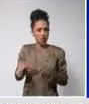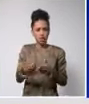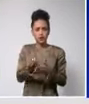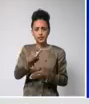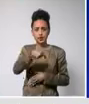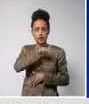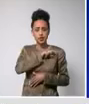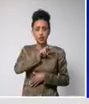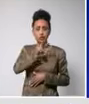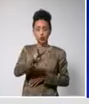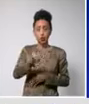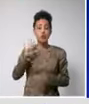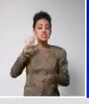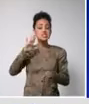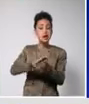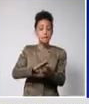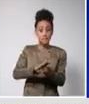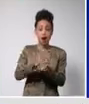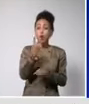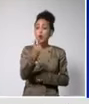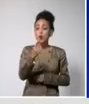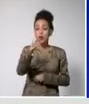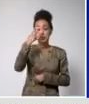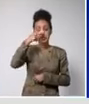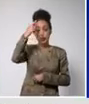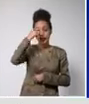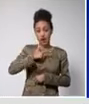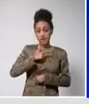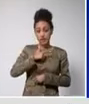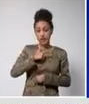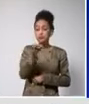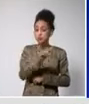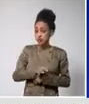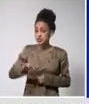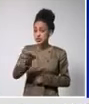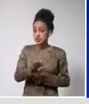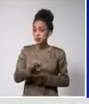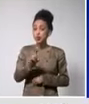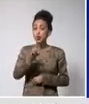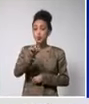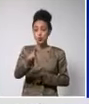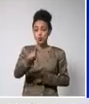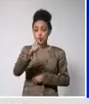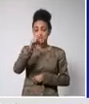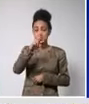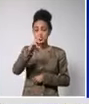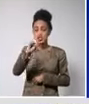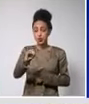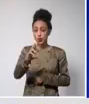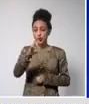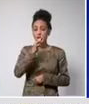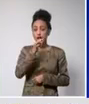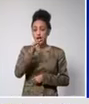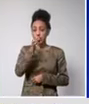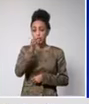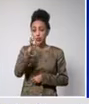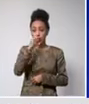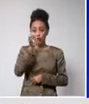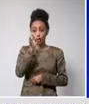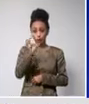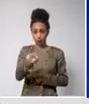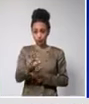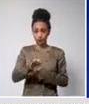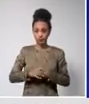en Chamba, 1 en Ciego de Ávila municipio y 1 de Cielo Redondo. Si estos indicadores de